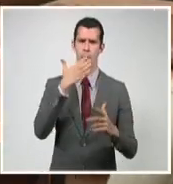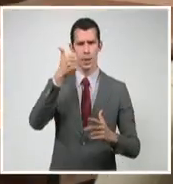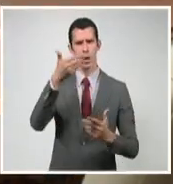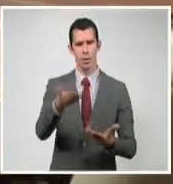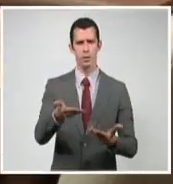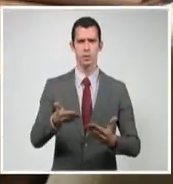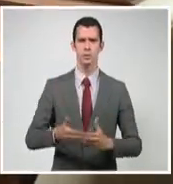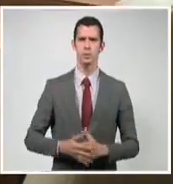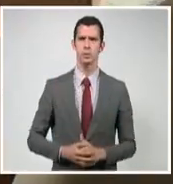cubana